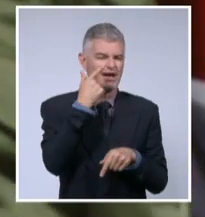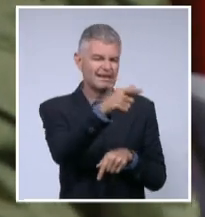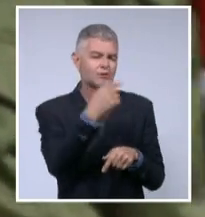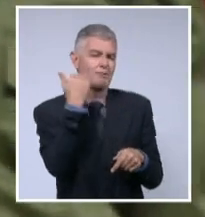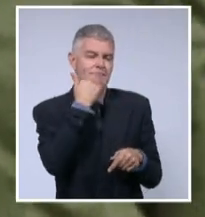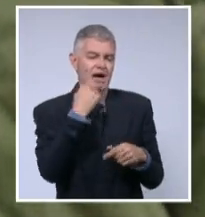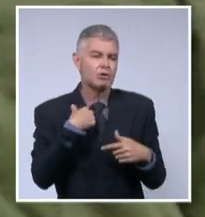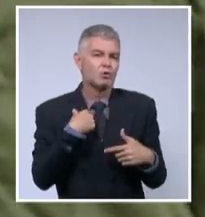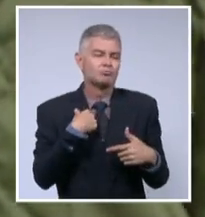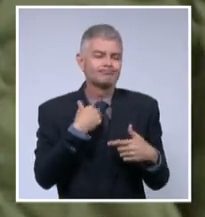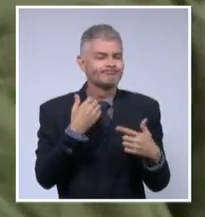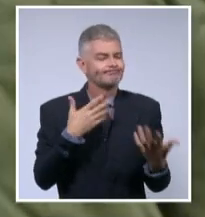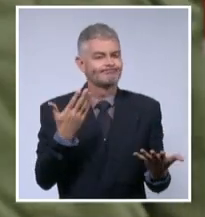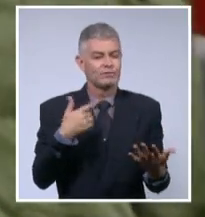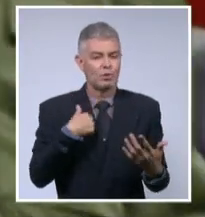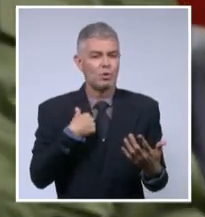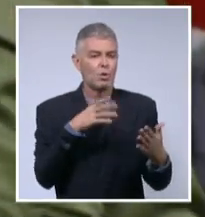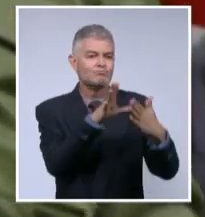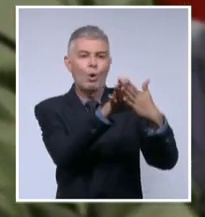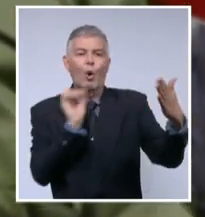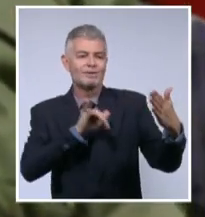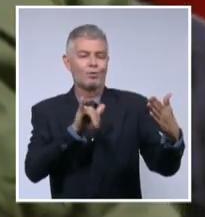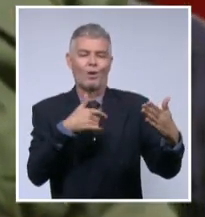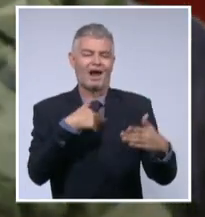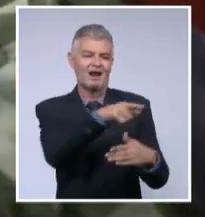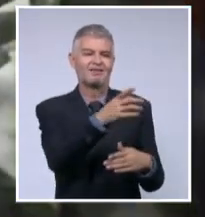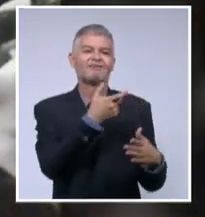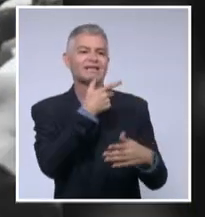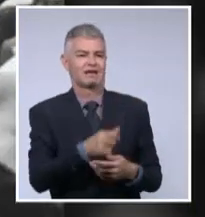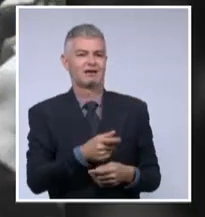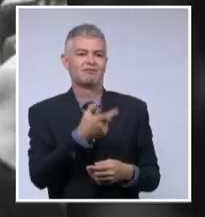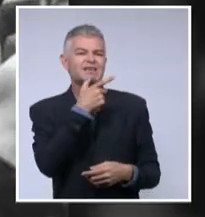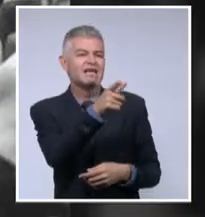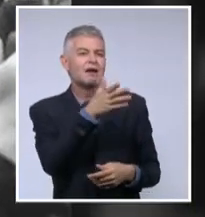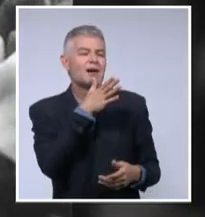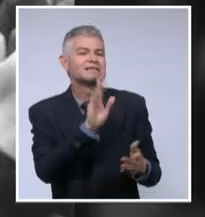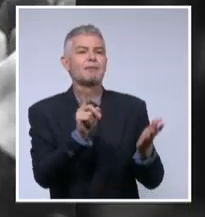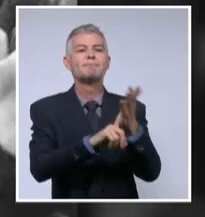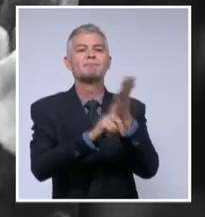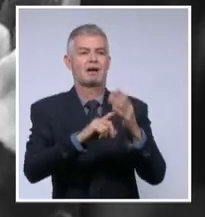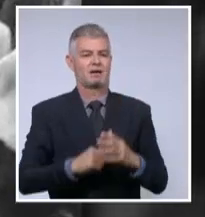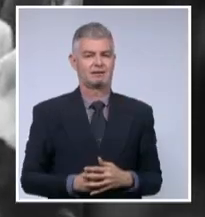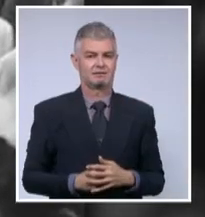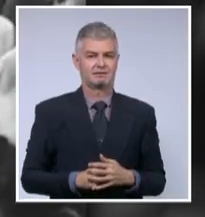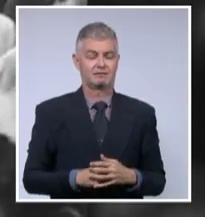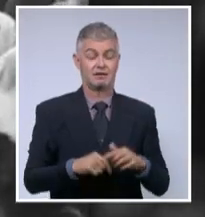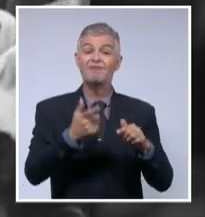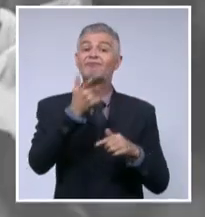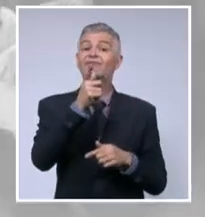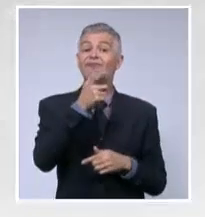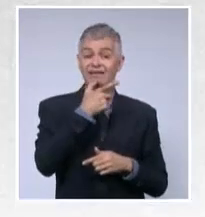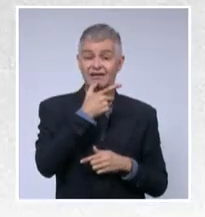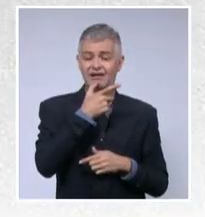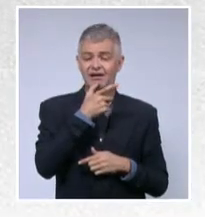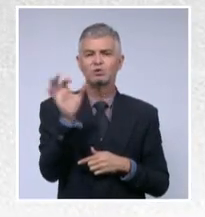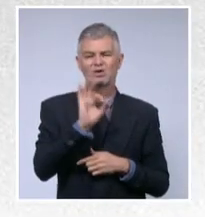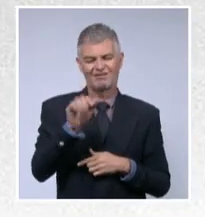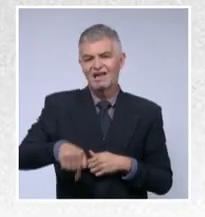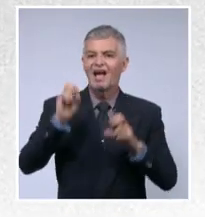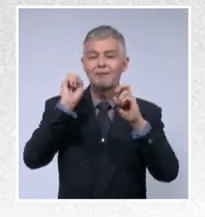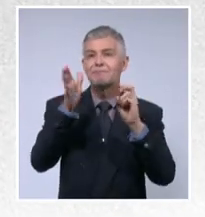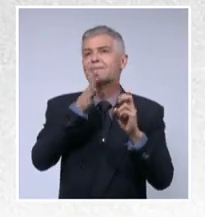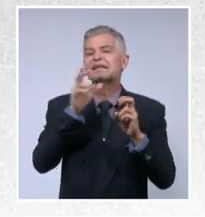imitar. Fidel puede ser como un padre. Hay un Fidel presente aún en Cuba, en la gente, en el